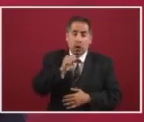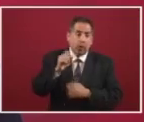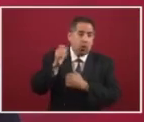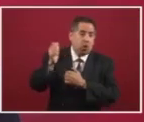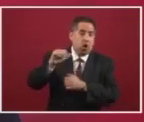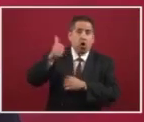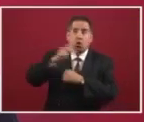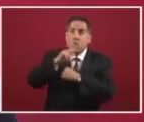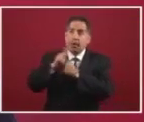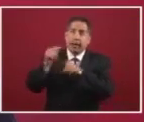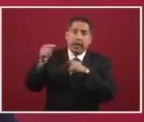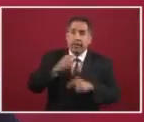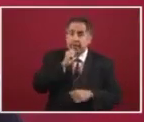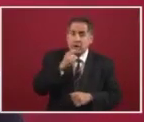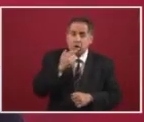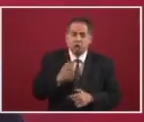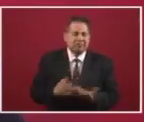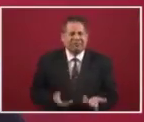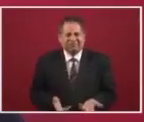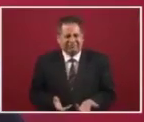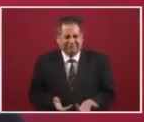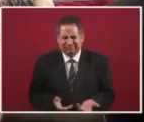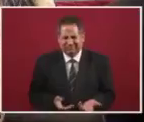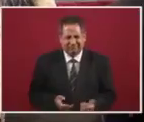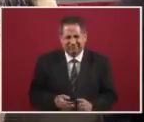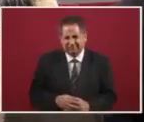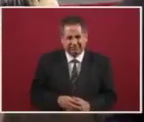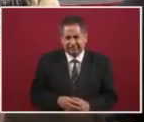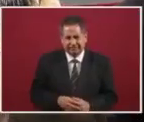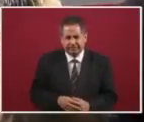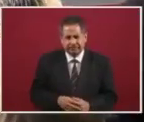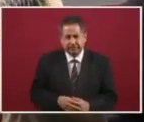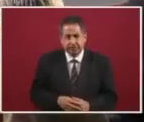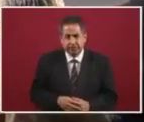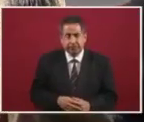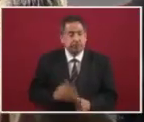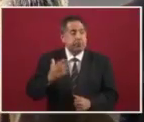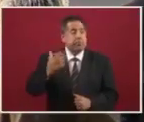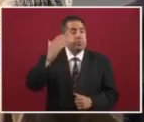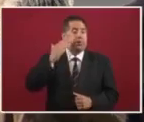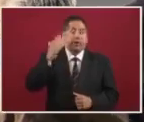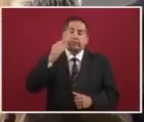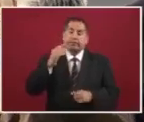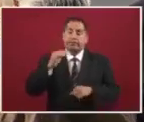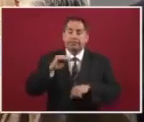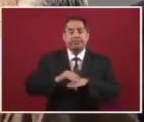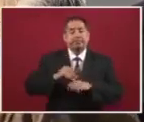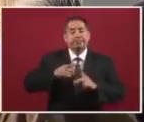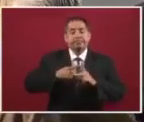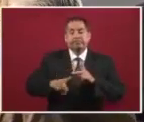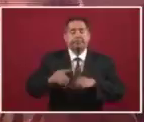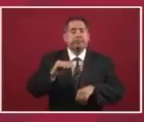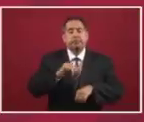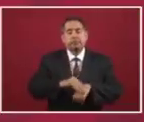Cuando empezaron a instalarse las